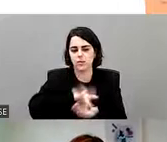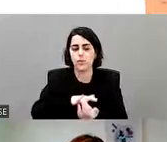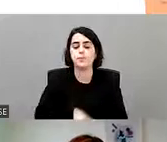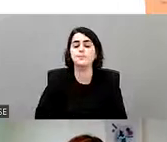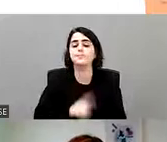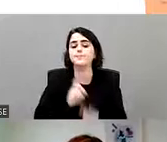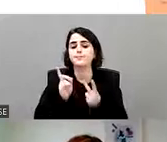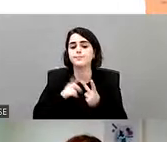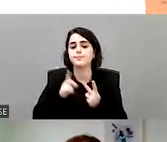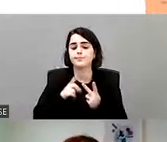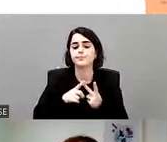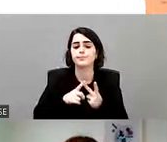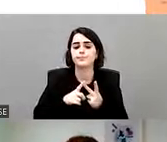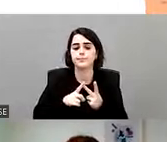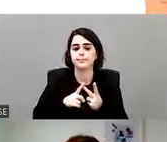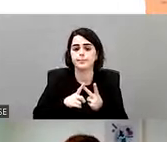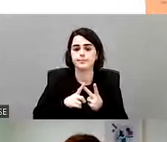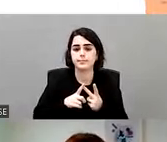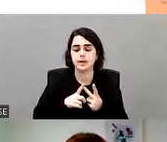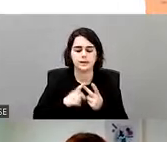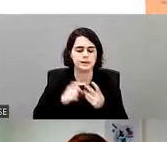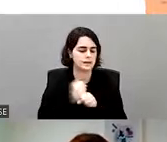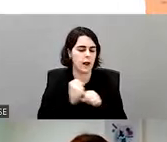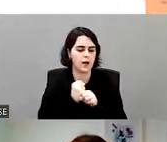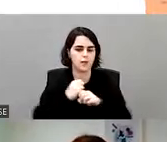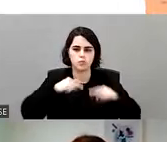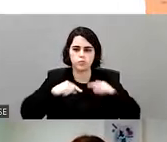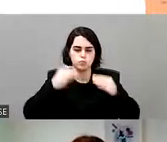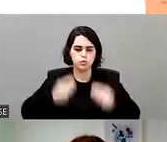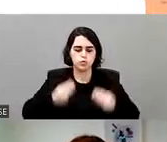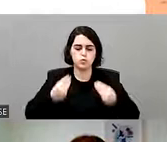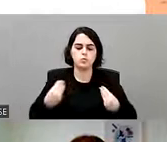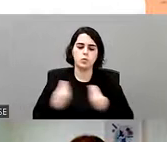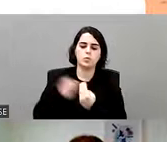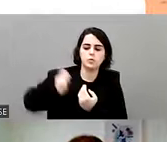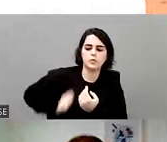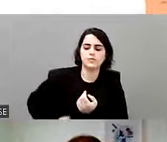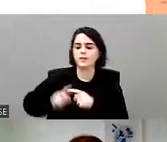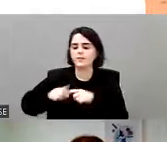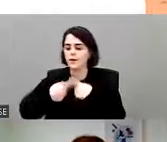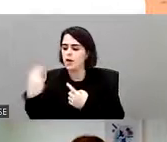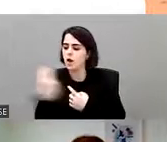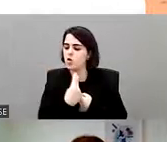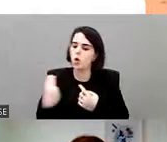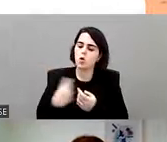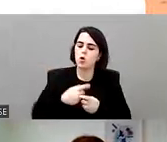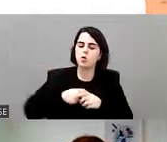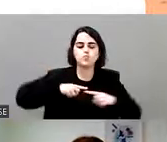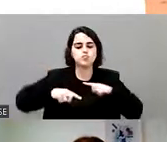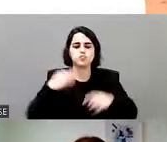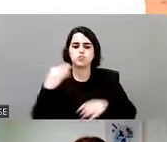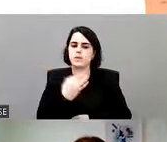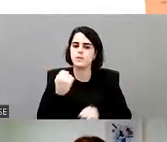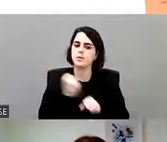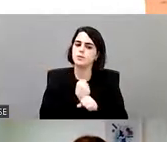trabajar de manera muy coordinada entre profesionales y familia. Yo creo que eso es un punto muy, muy importante